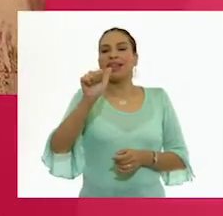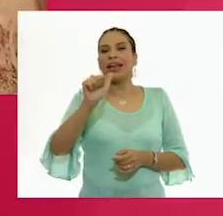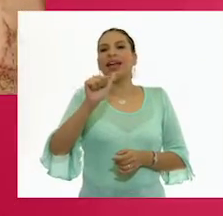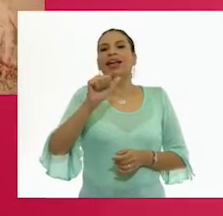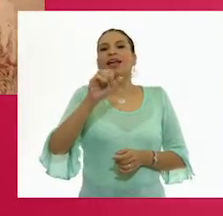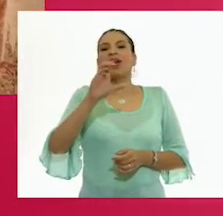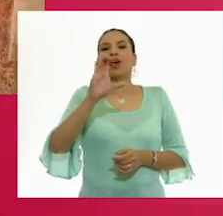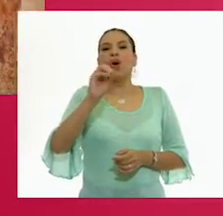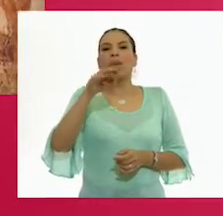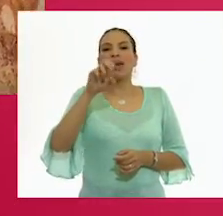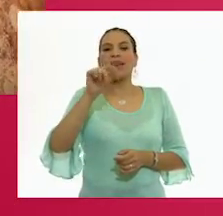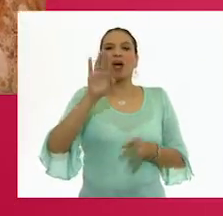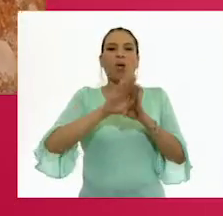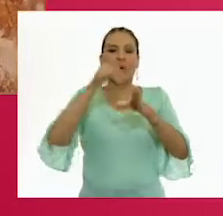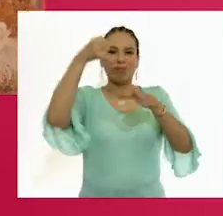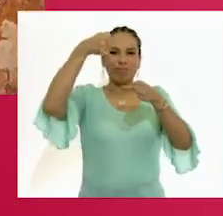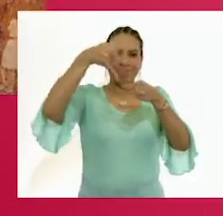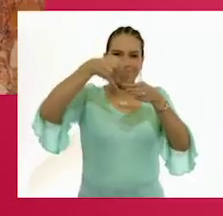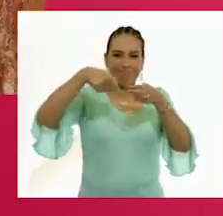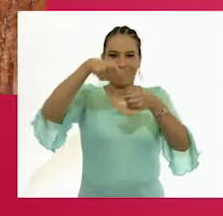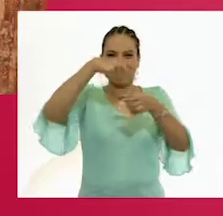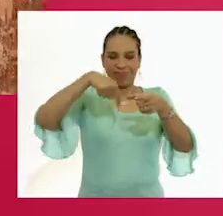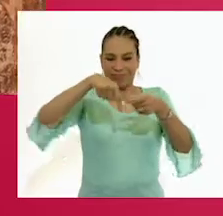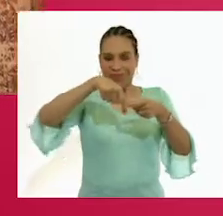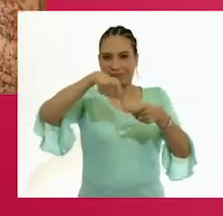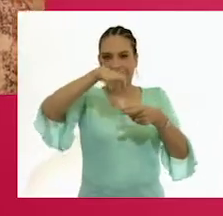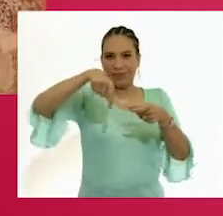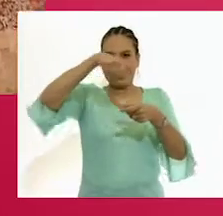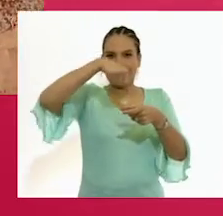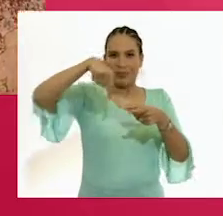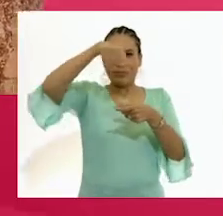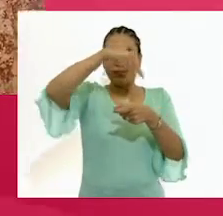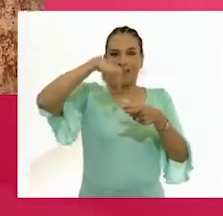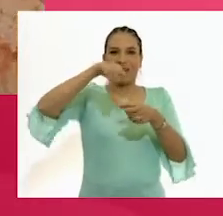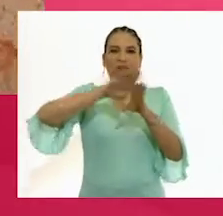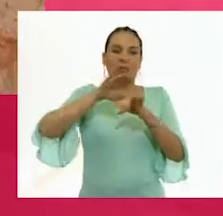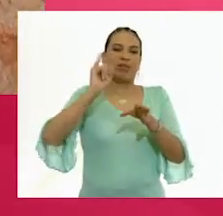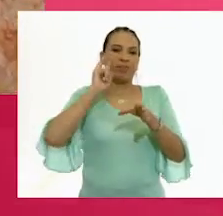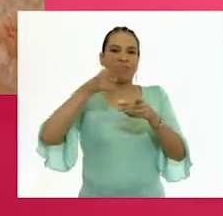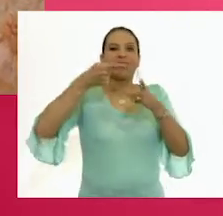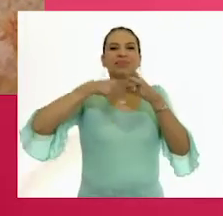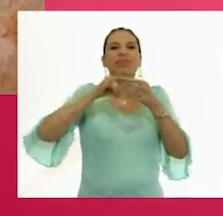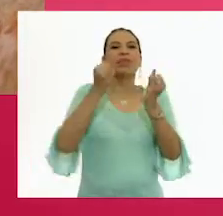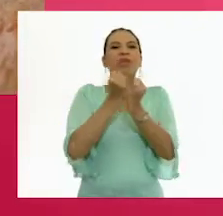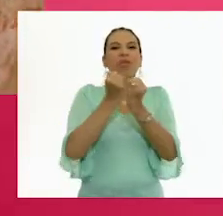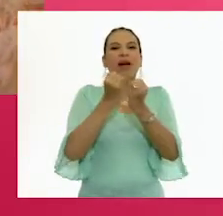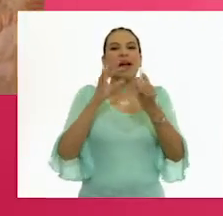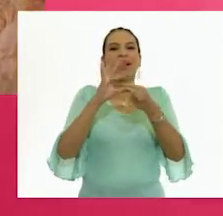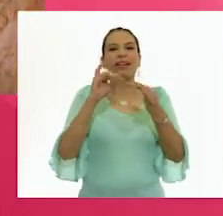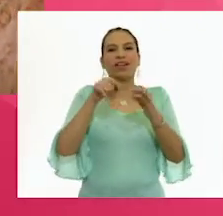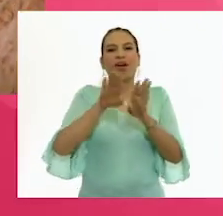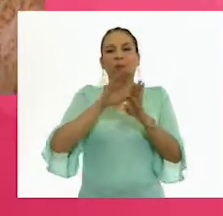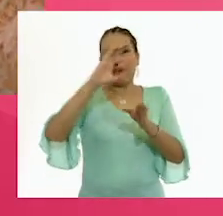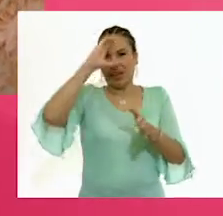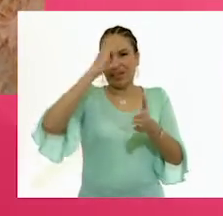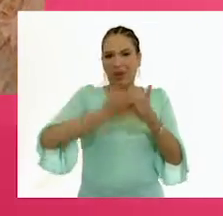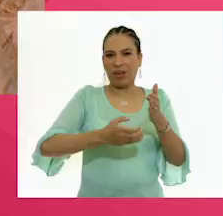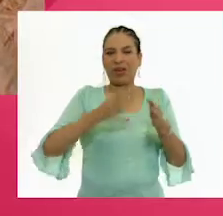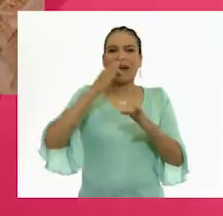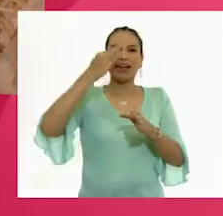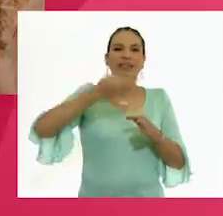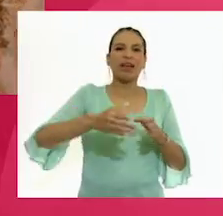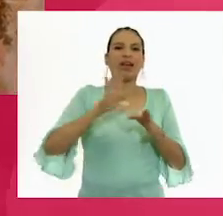inframundo. También ahí en ese mismo espacio, en sus primeros inicios de este lugar con la aceptación del catolicismo, se